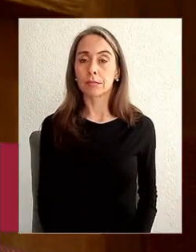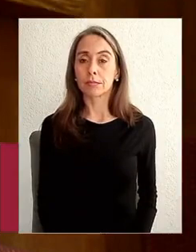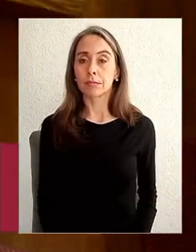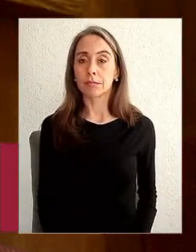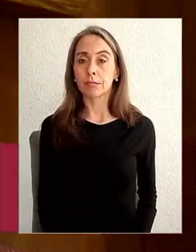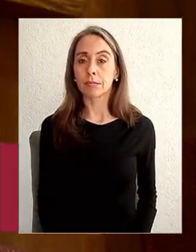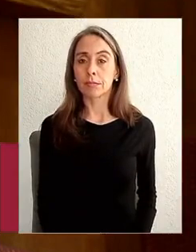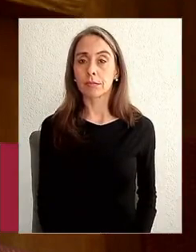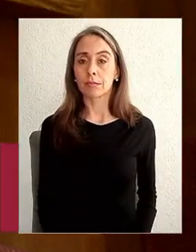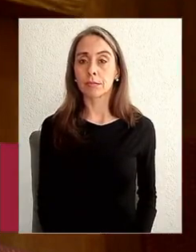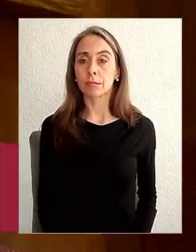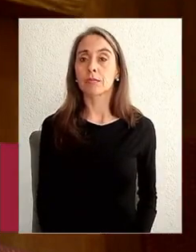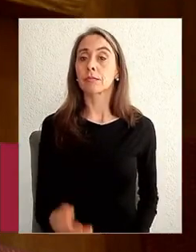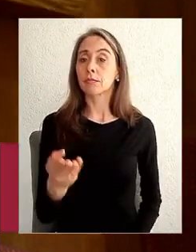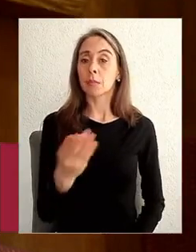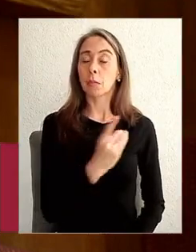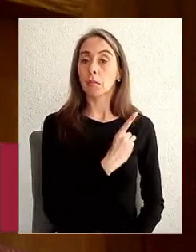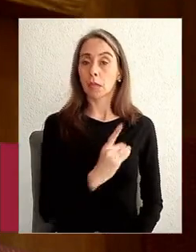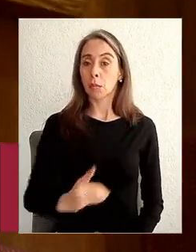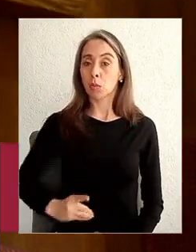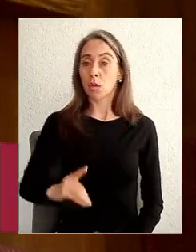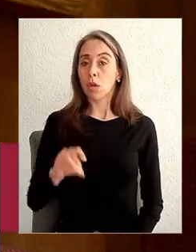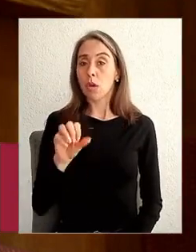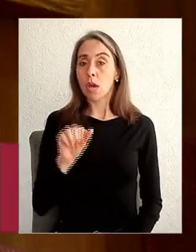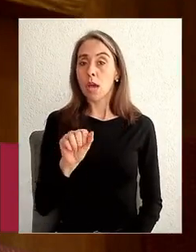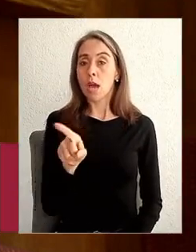Diputado Asensio.